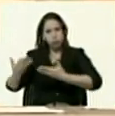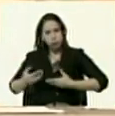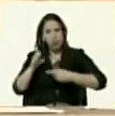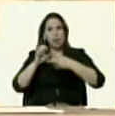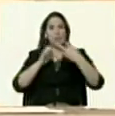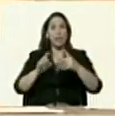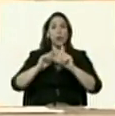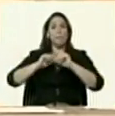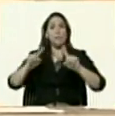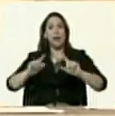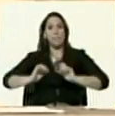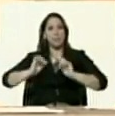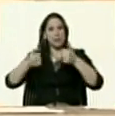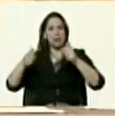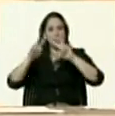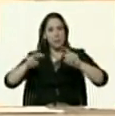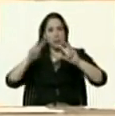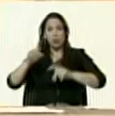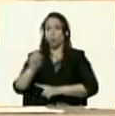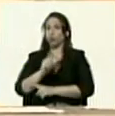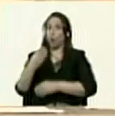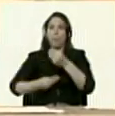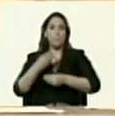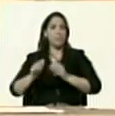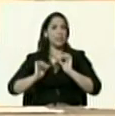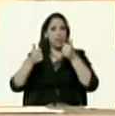una investigación. No hemos hecho la investigación todavía.